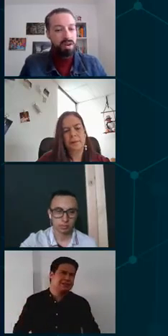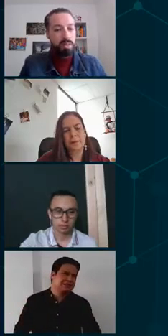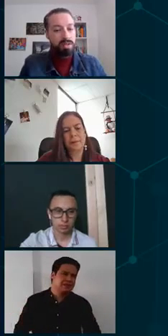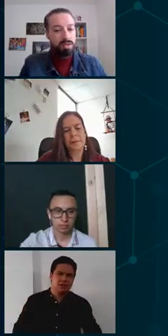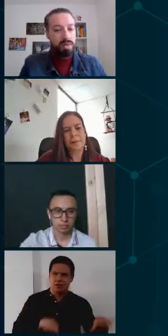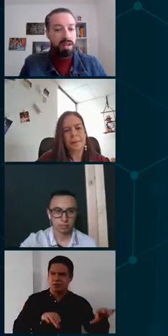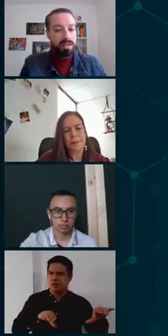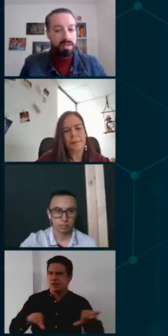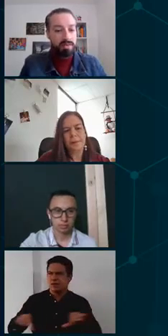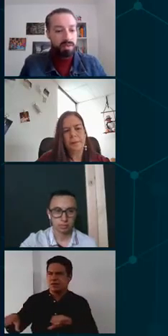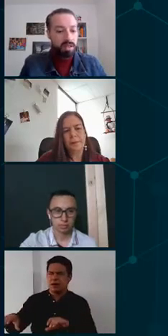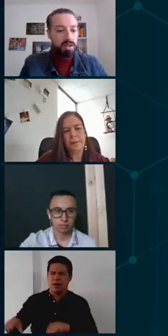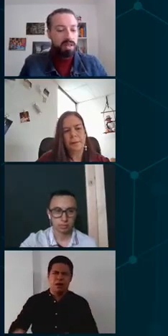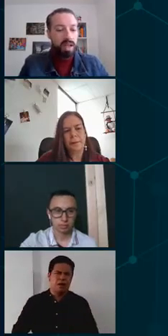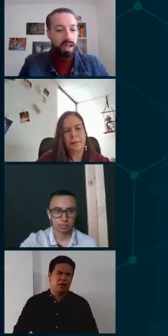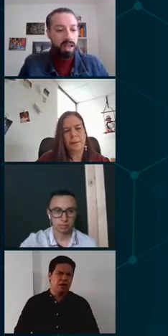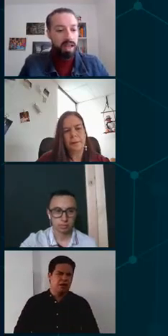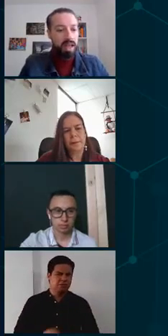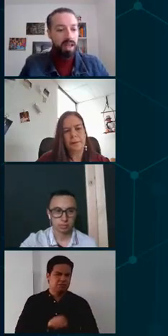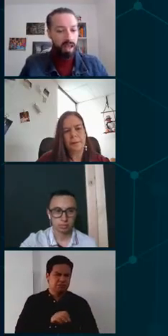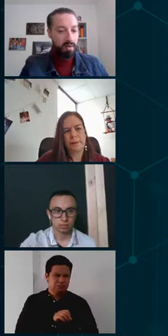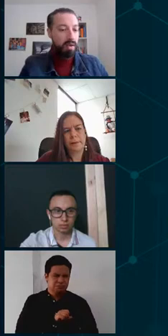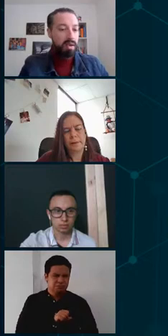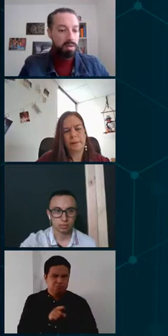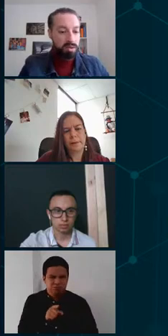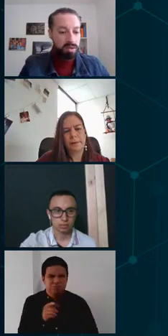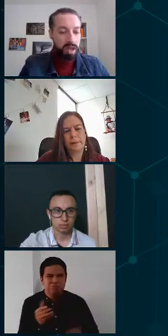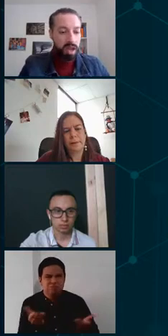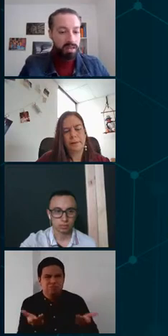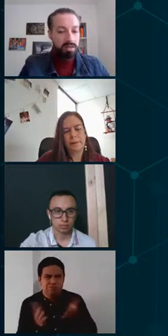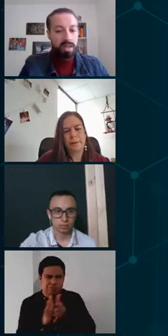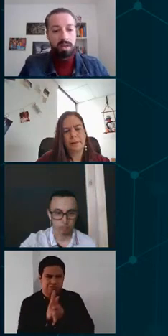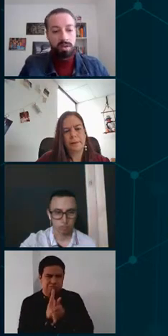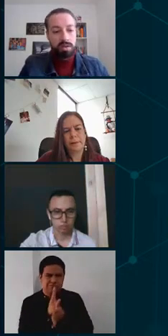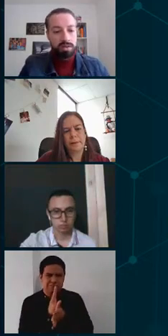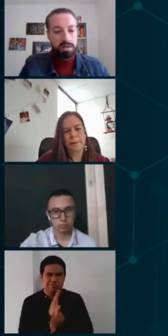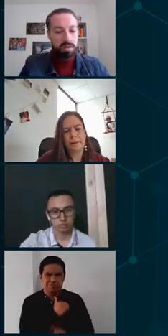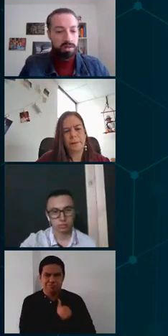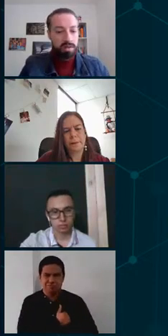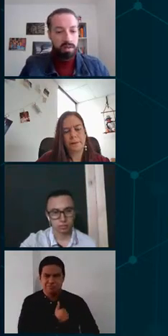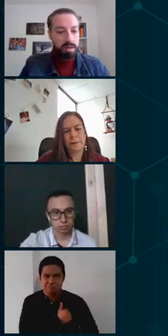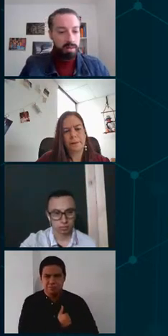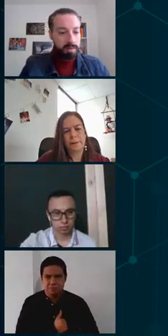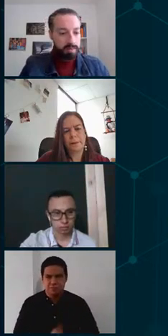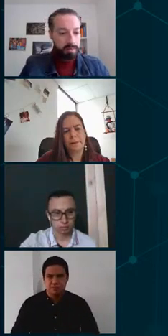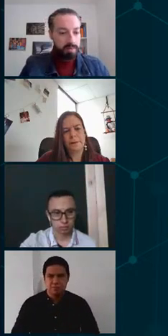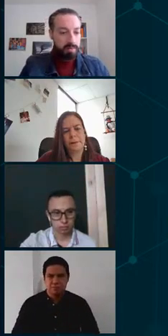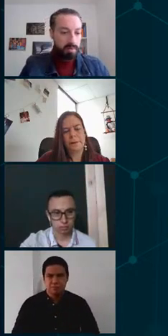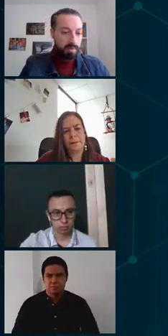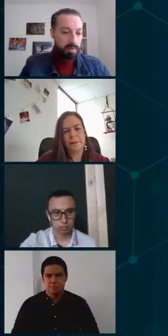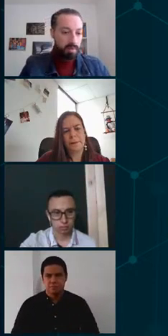bien? ¿Cuáles son como esos miedos y esas frustraciones que vivimos en esos entornos?